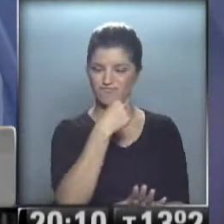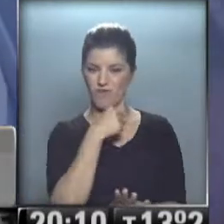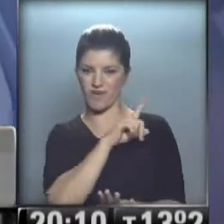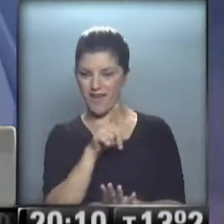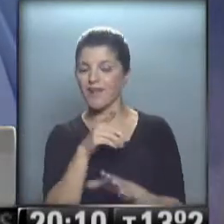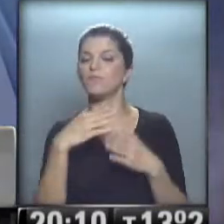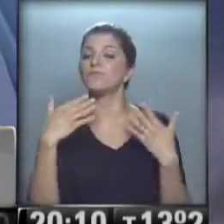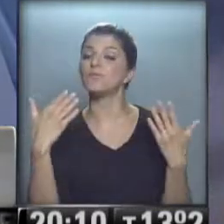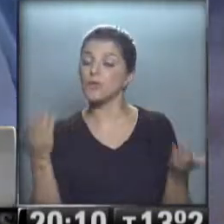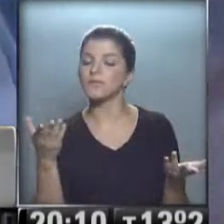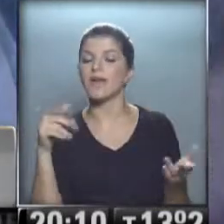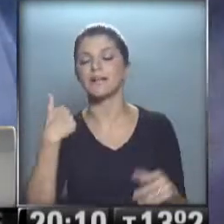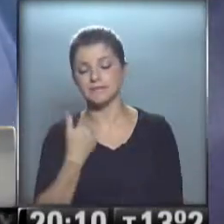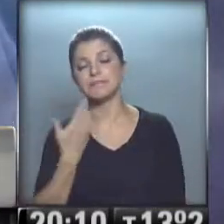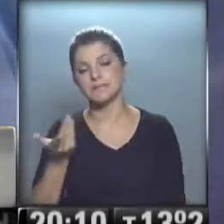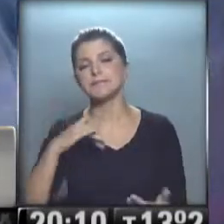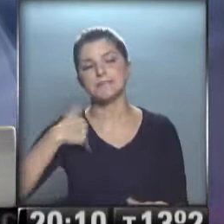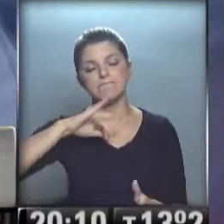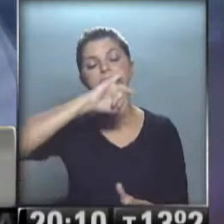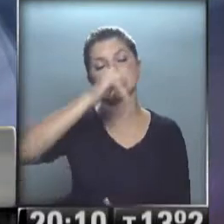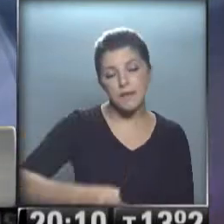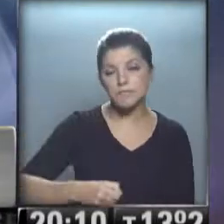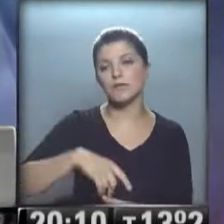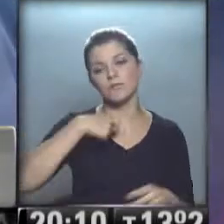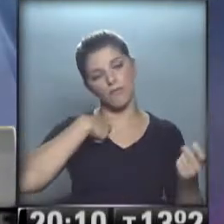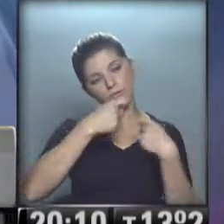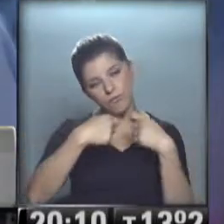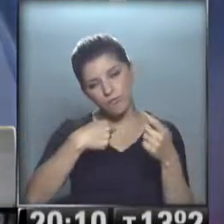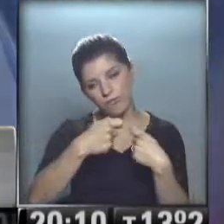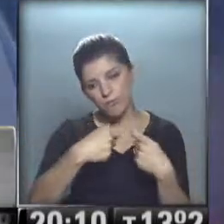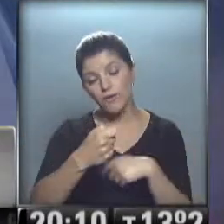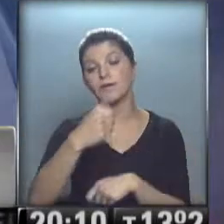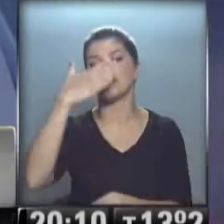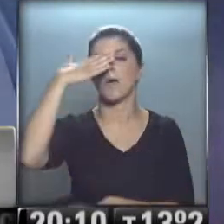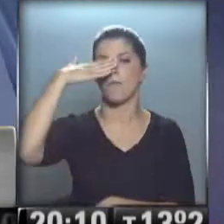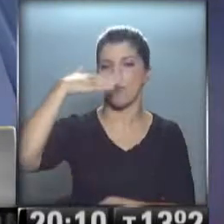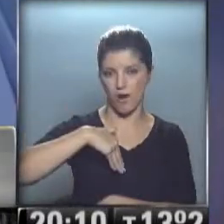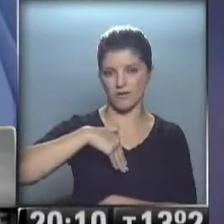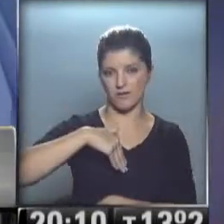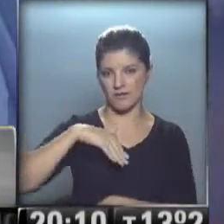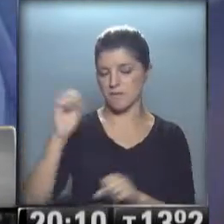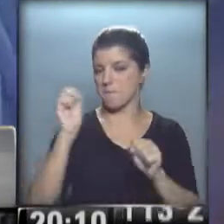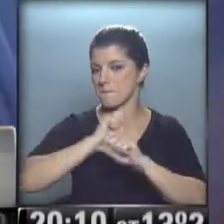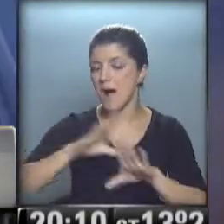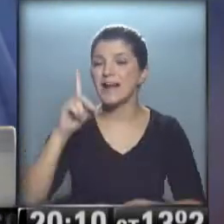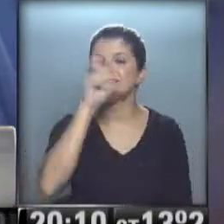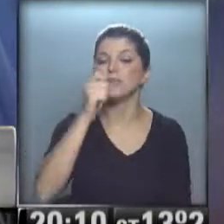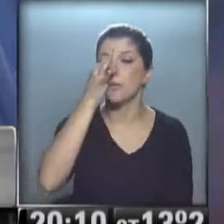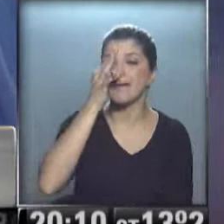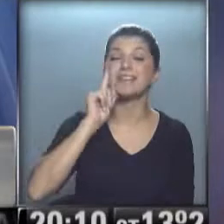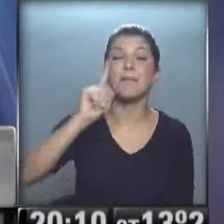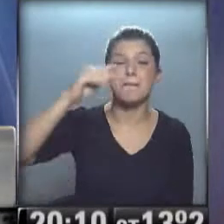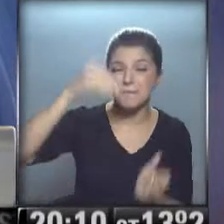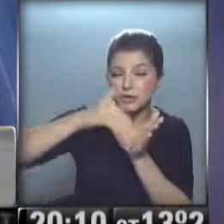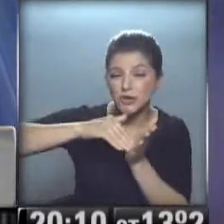Entonces, pise ese palito, haga que estén negociando y por consiguiente se gatillen estos 120 mil millones de